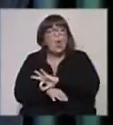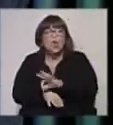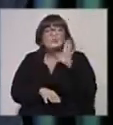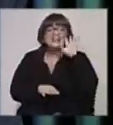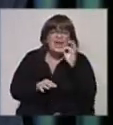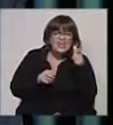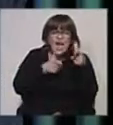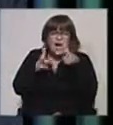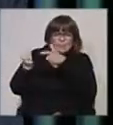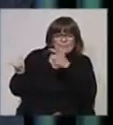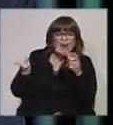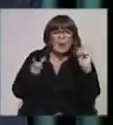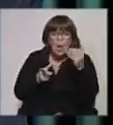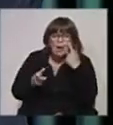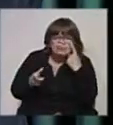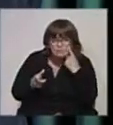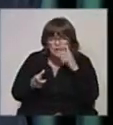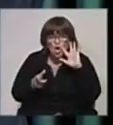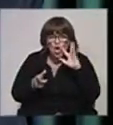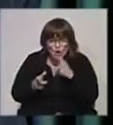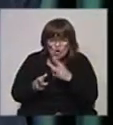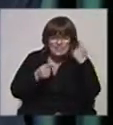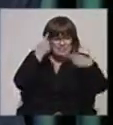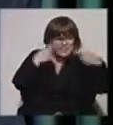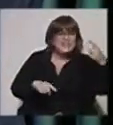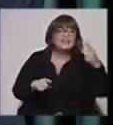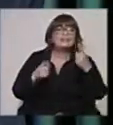armamento están disparando para saber qué tipo de cobertura